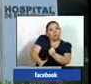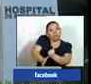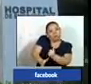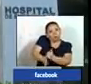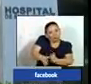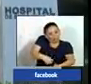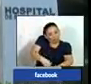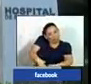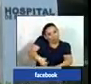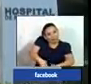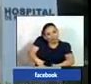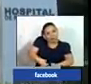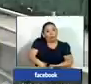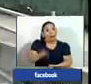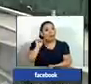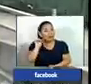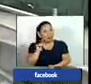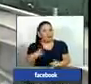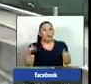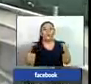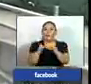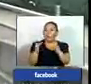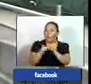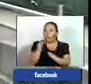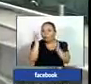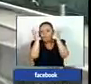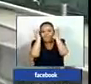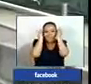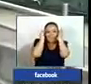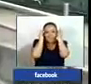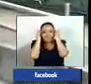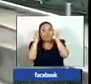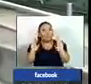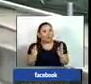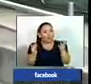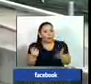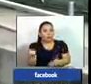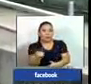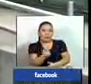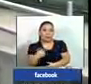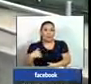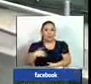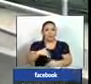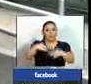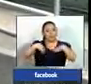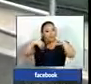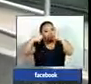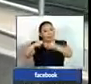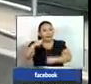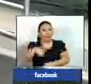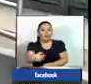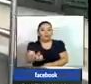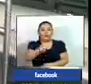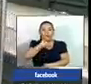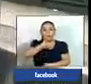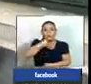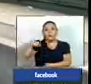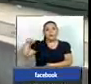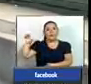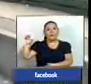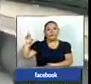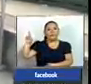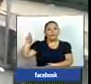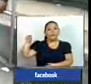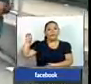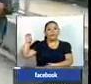gastroenteritis, cifra que también ponen que pensar a las autoridades de salud. Este es un informe para Noticiero Hechos,